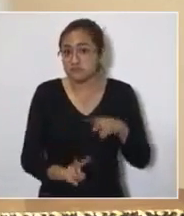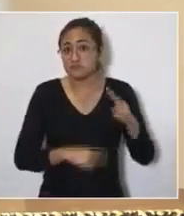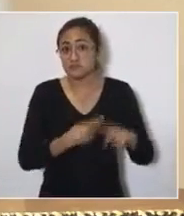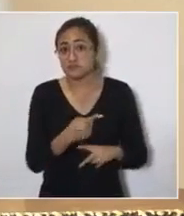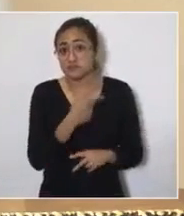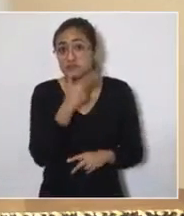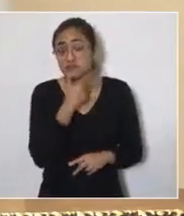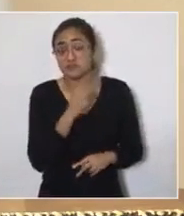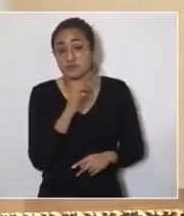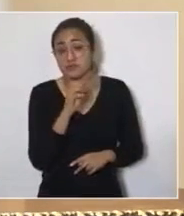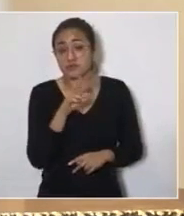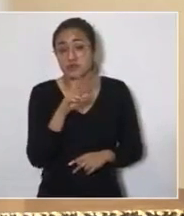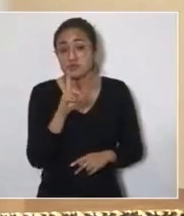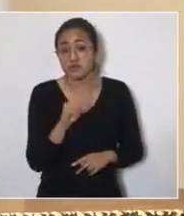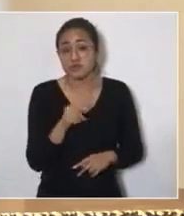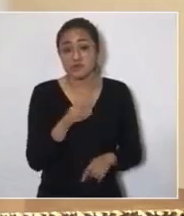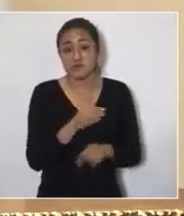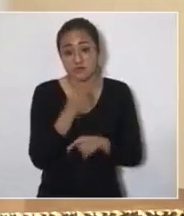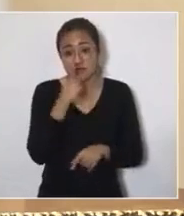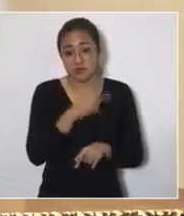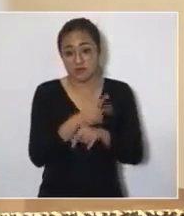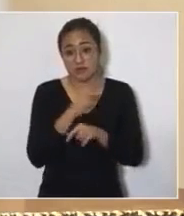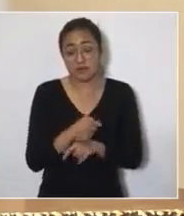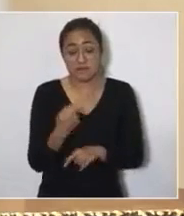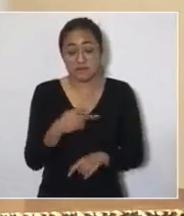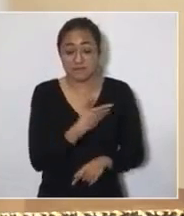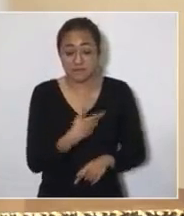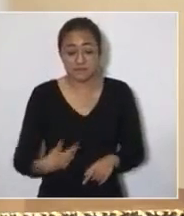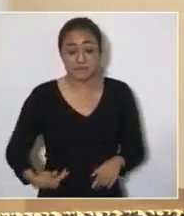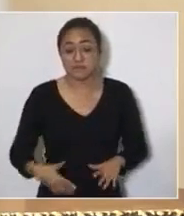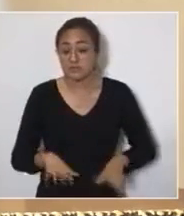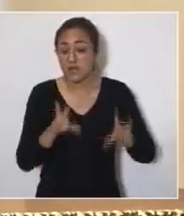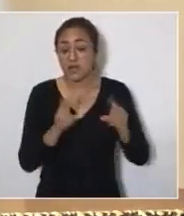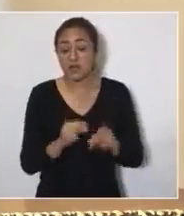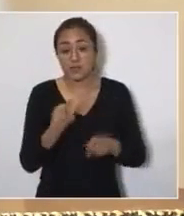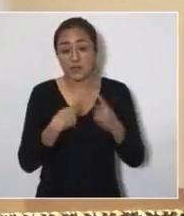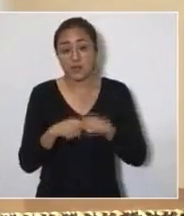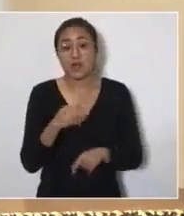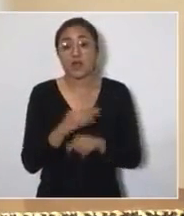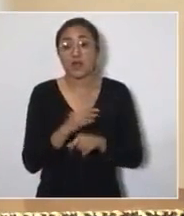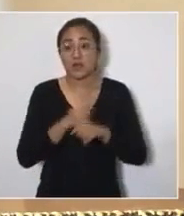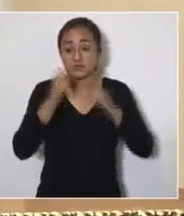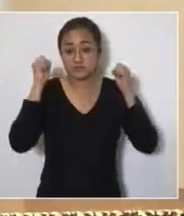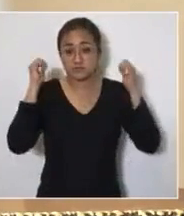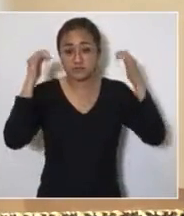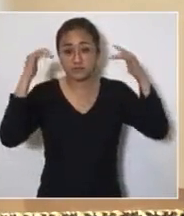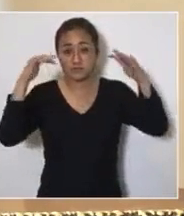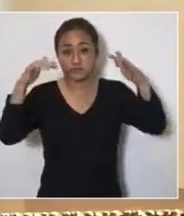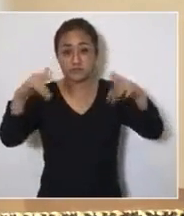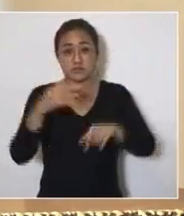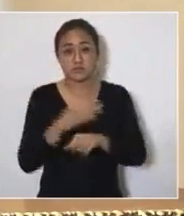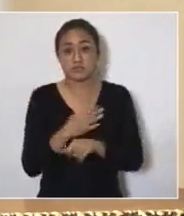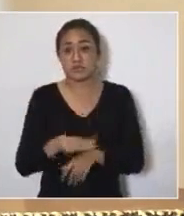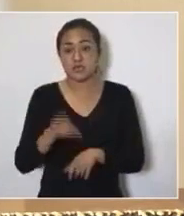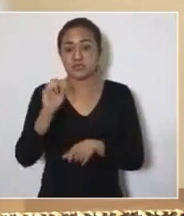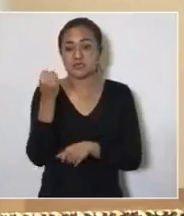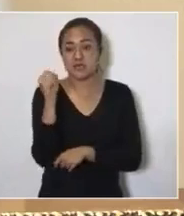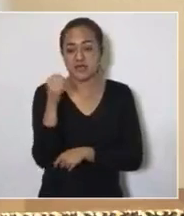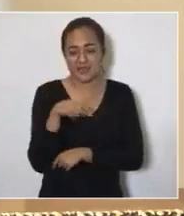Eduardo Rivera Ya no serán para invitar a los presidentes a venir a ver el alumbrado de septiembre